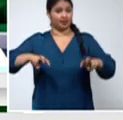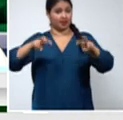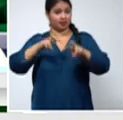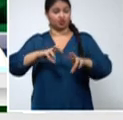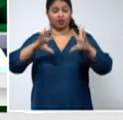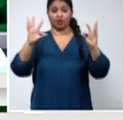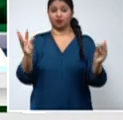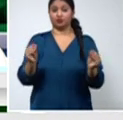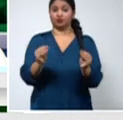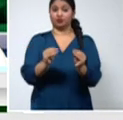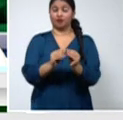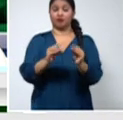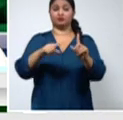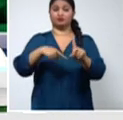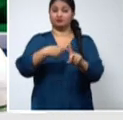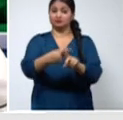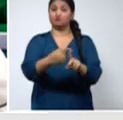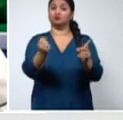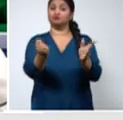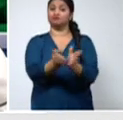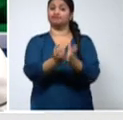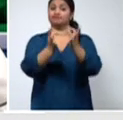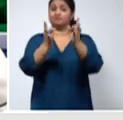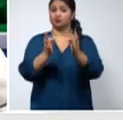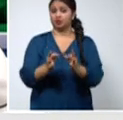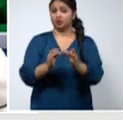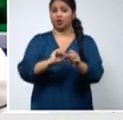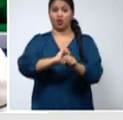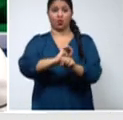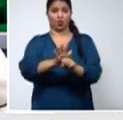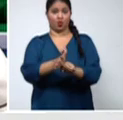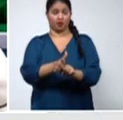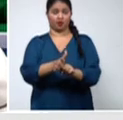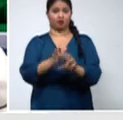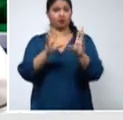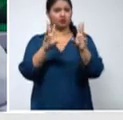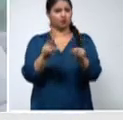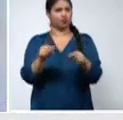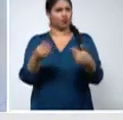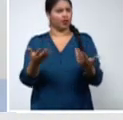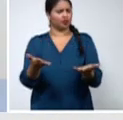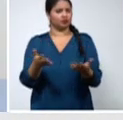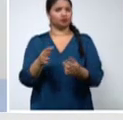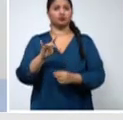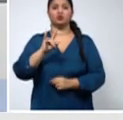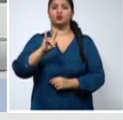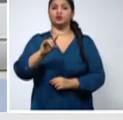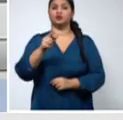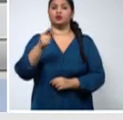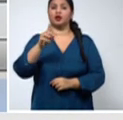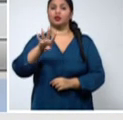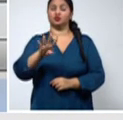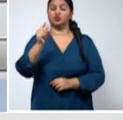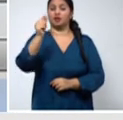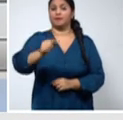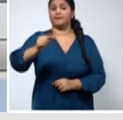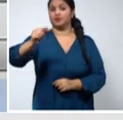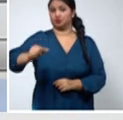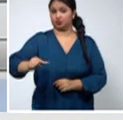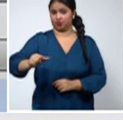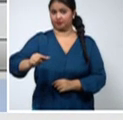como parte del estudio de estas muestras, se diagnosticaron 914 personas